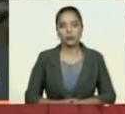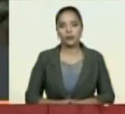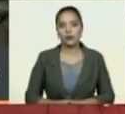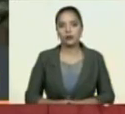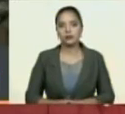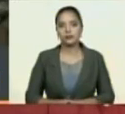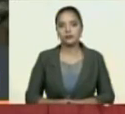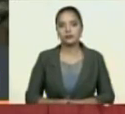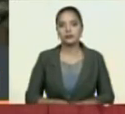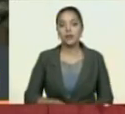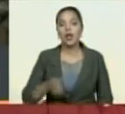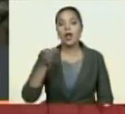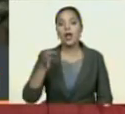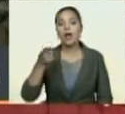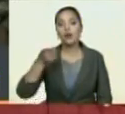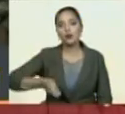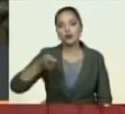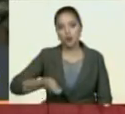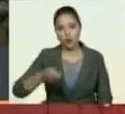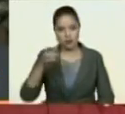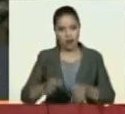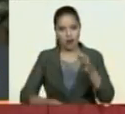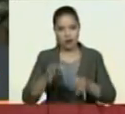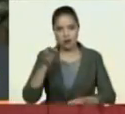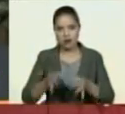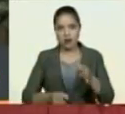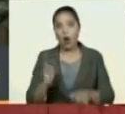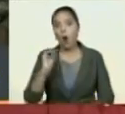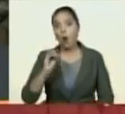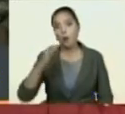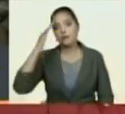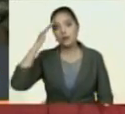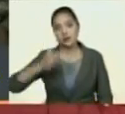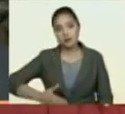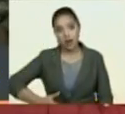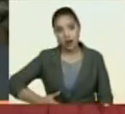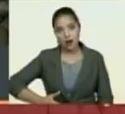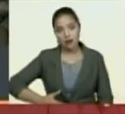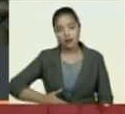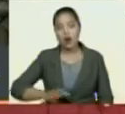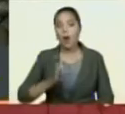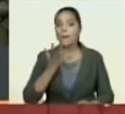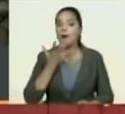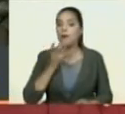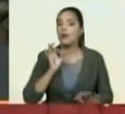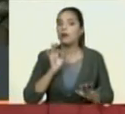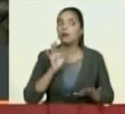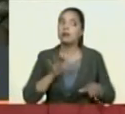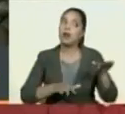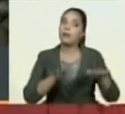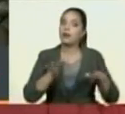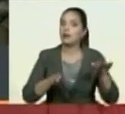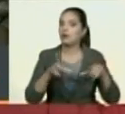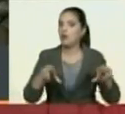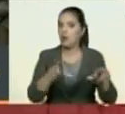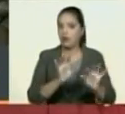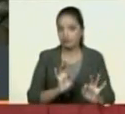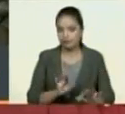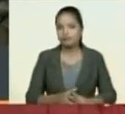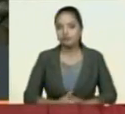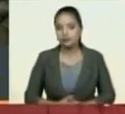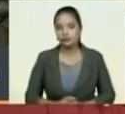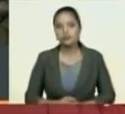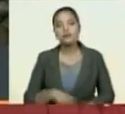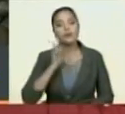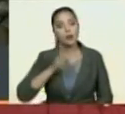los tribunales ordinarios o militares en el caso que se presente. Bueno,